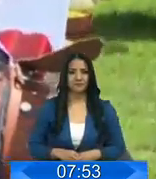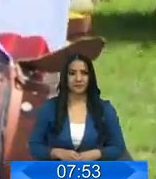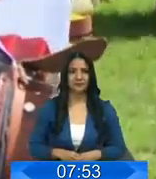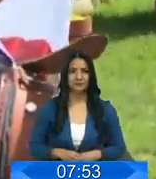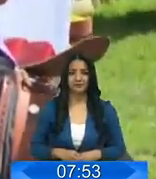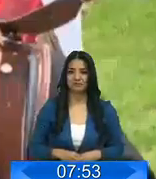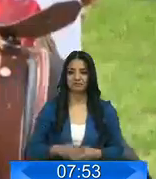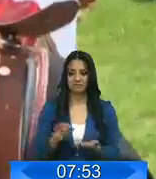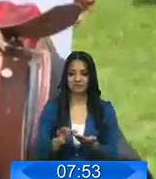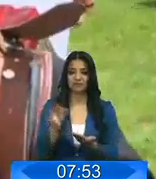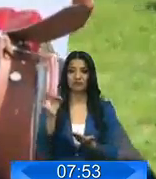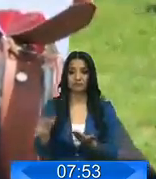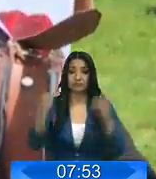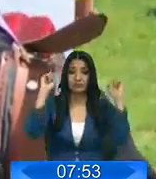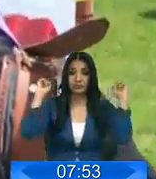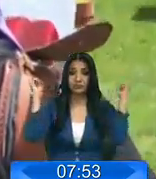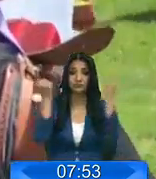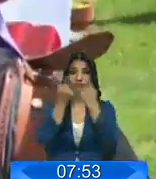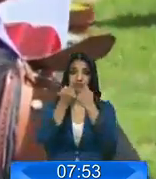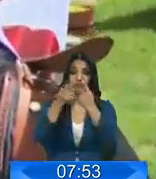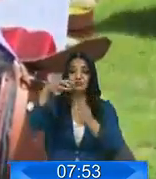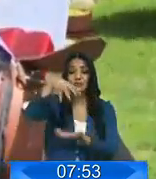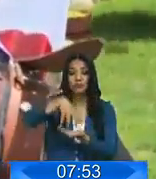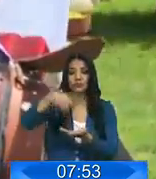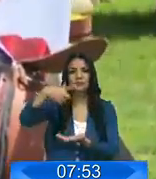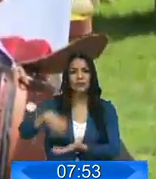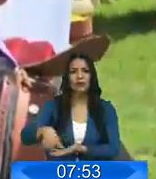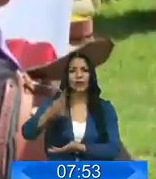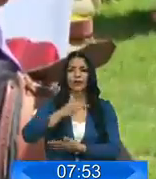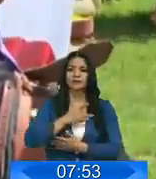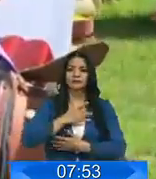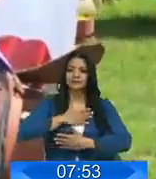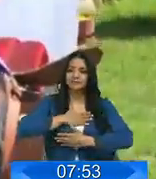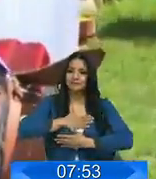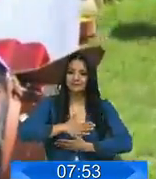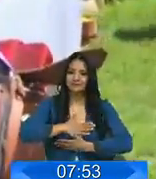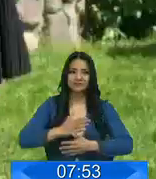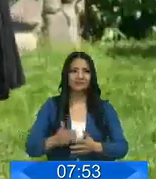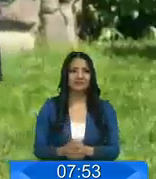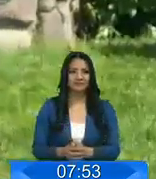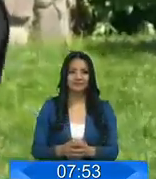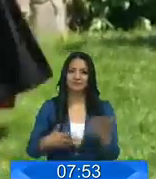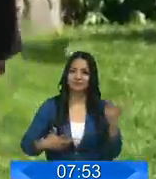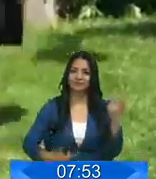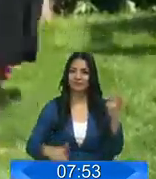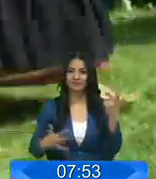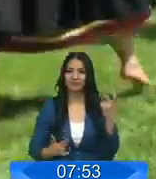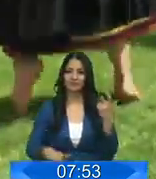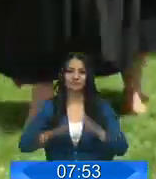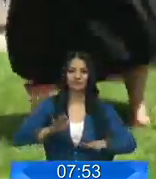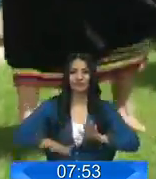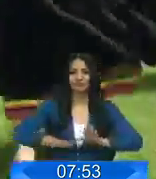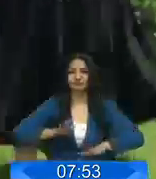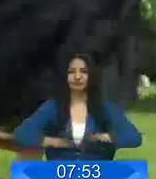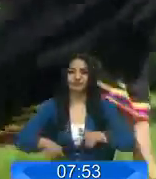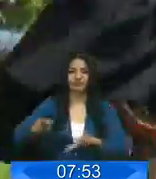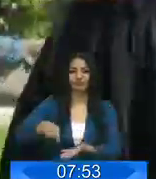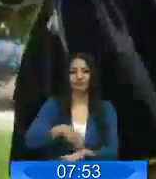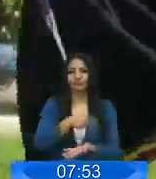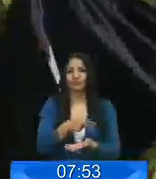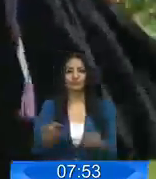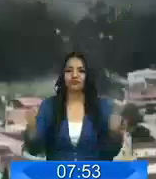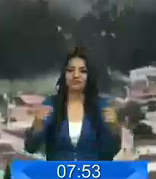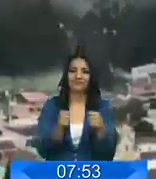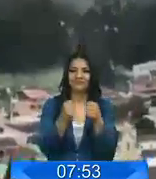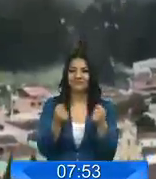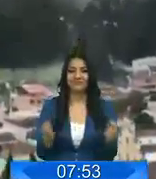Llegar al cantón Saraguro en la provincia de Loja es un verdadero placer. Al son de la guitarra, el tambor y un buen acordeón, este